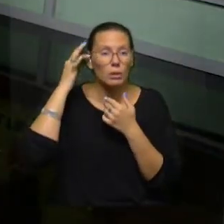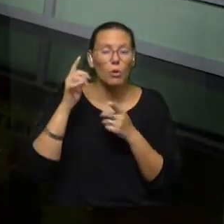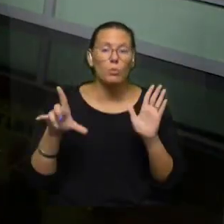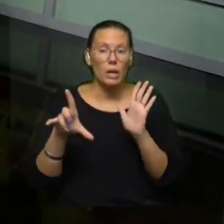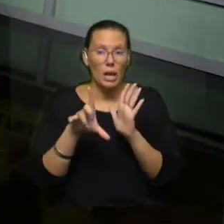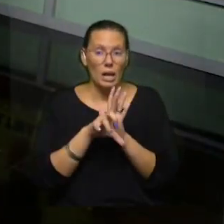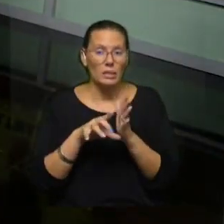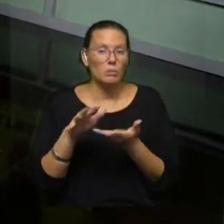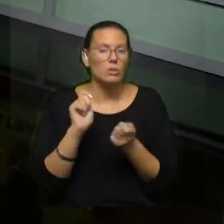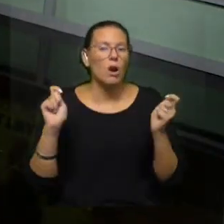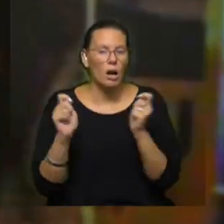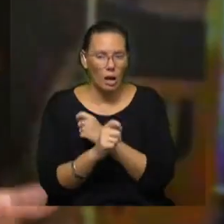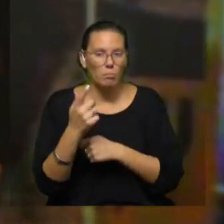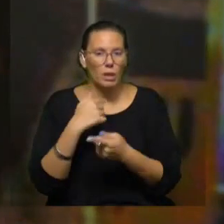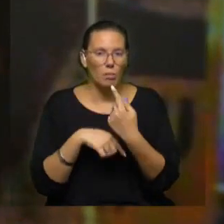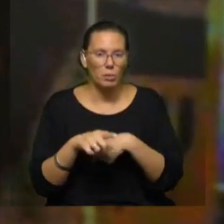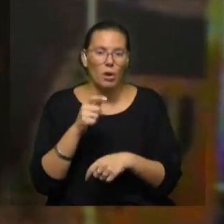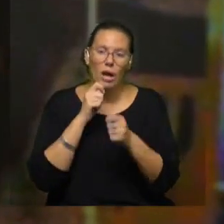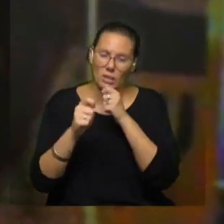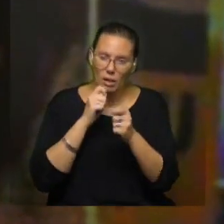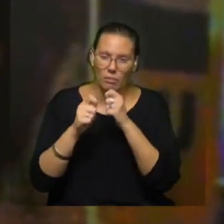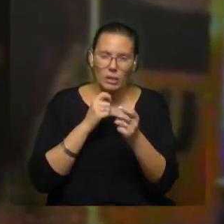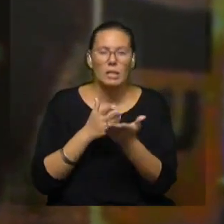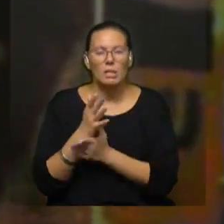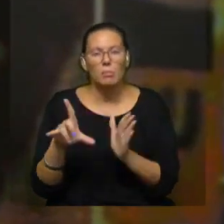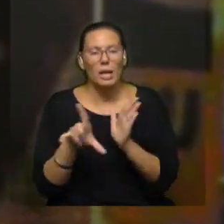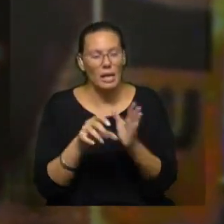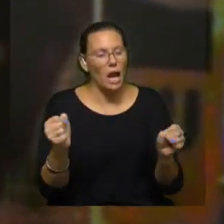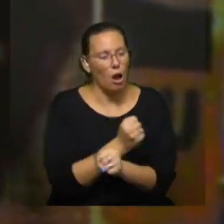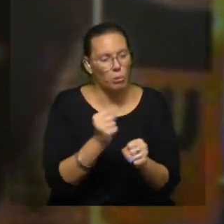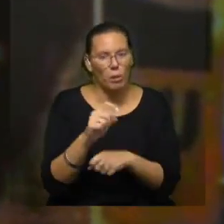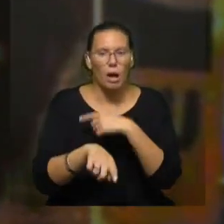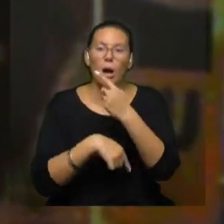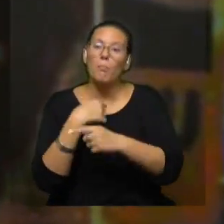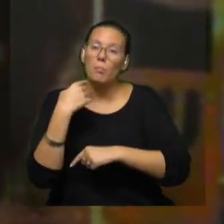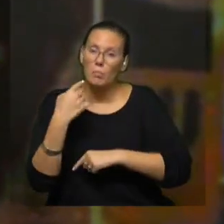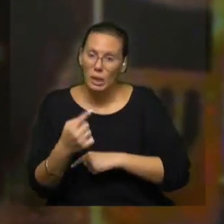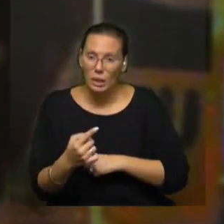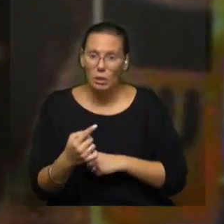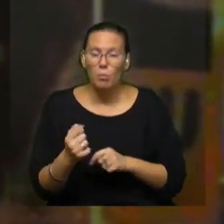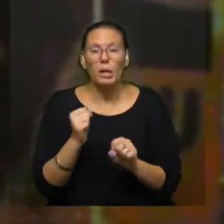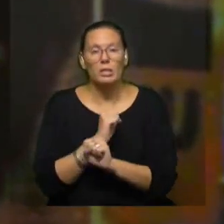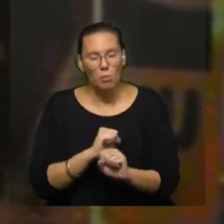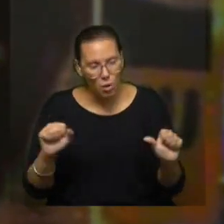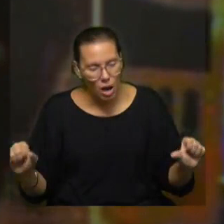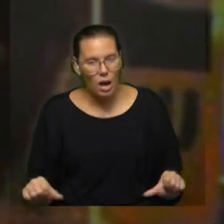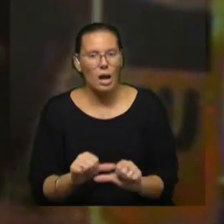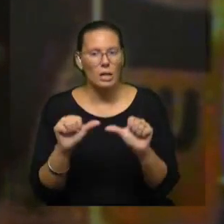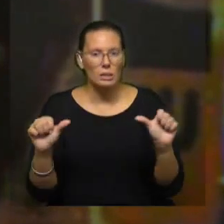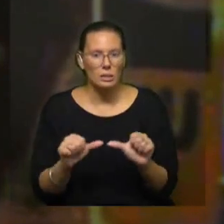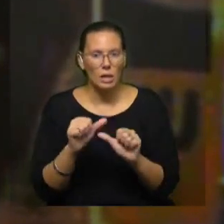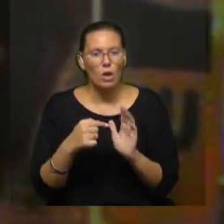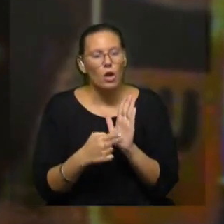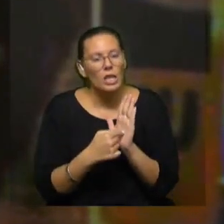las cosas cambian, pero hemos visto acá con muchas entrevistas que siempre hay una ley aprobada, pero que de una vez que, para que se pueda lograr todo